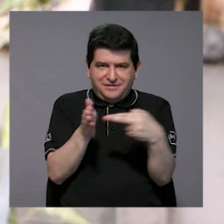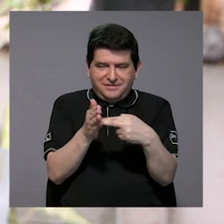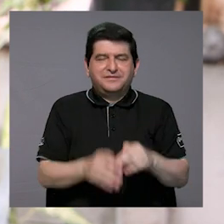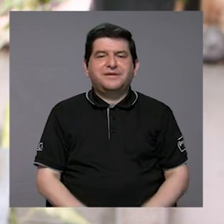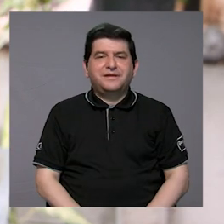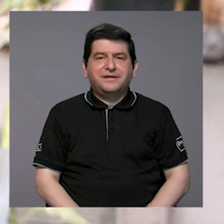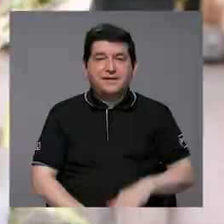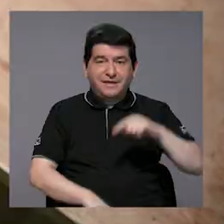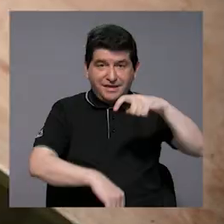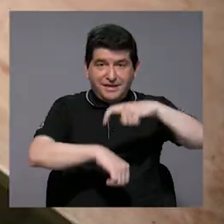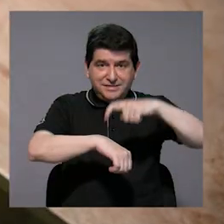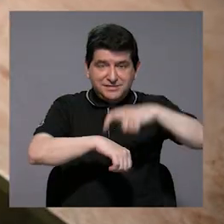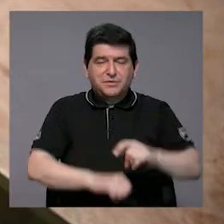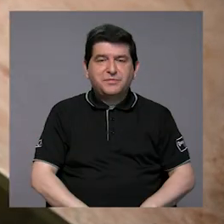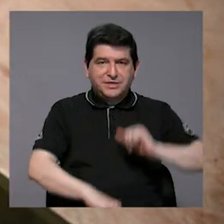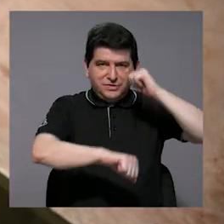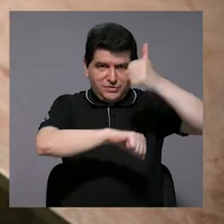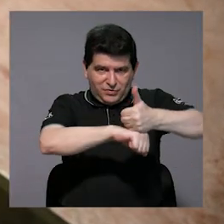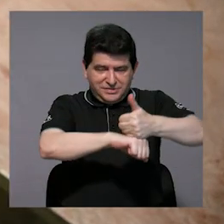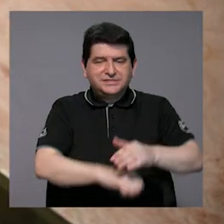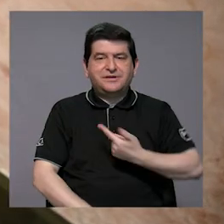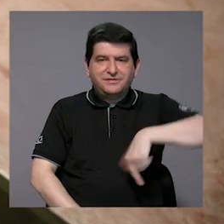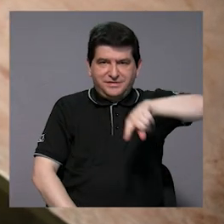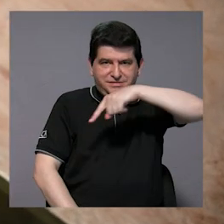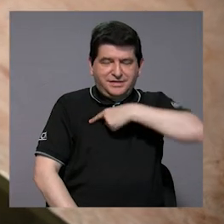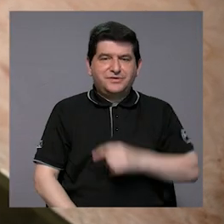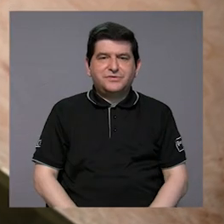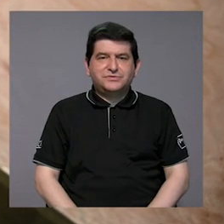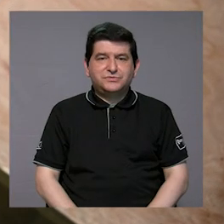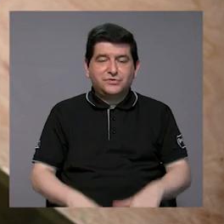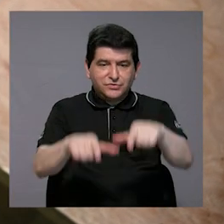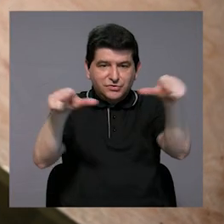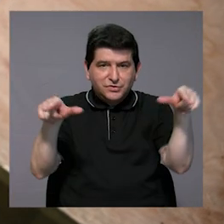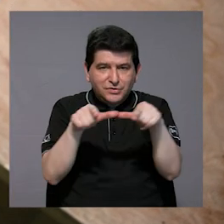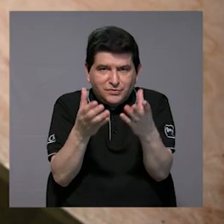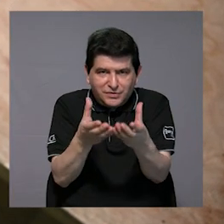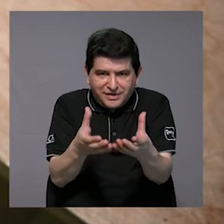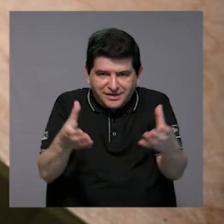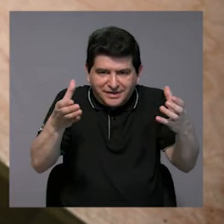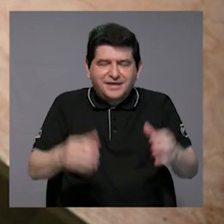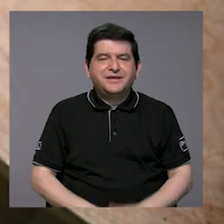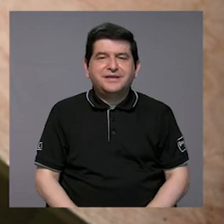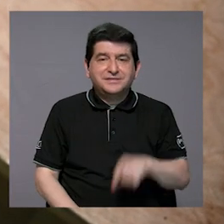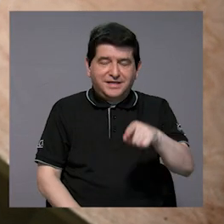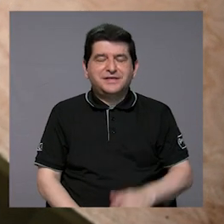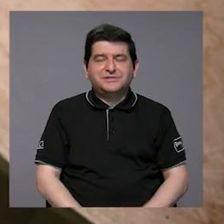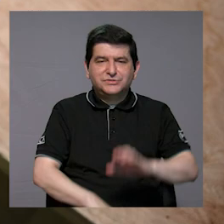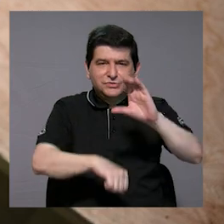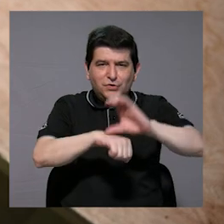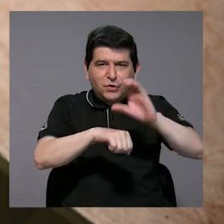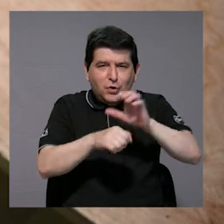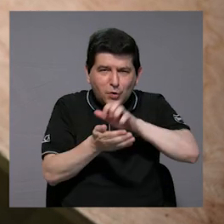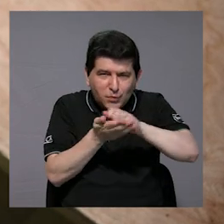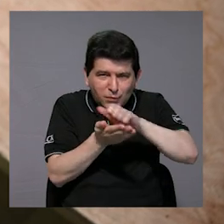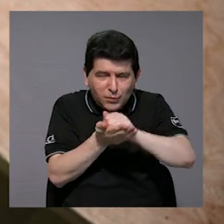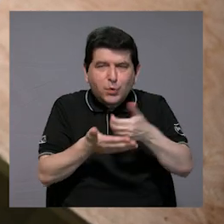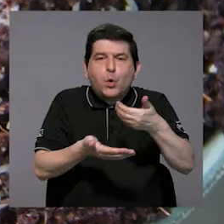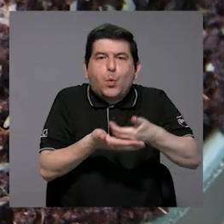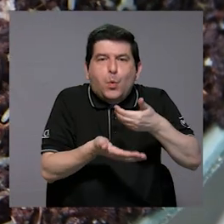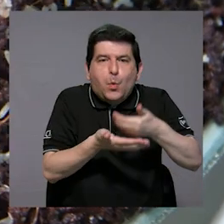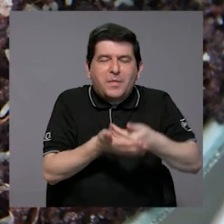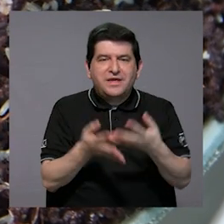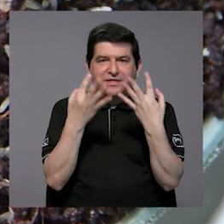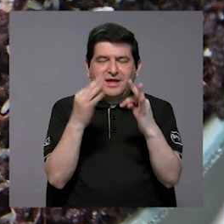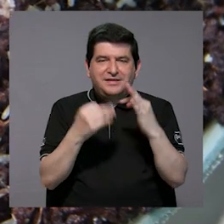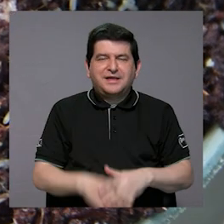empiezan su ciclo de reproducción, que es ahí donde colocamos los poneros, que es a base de fibra de